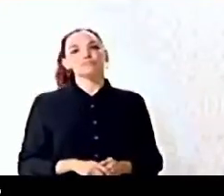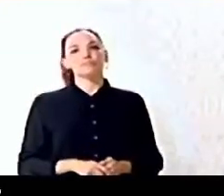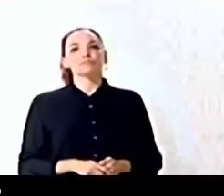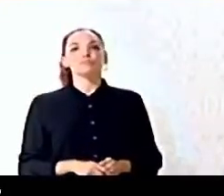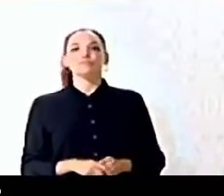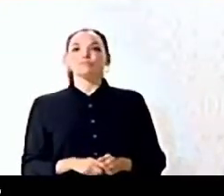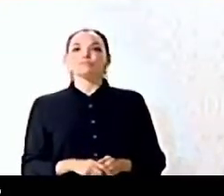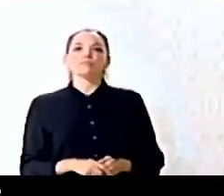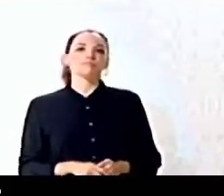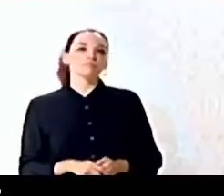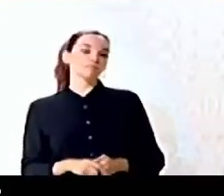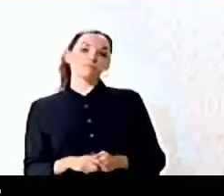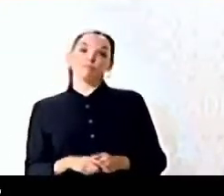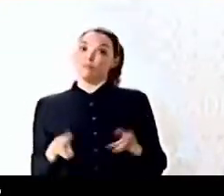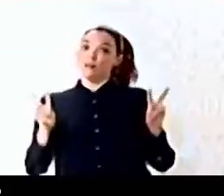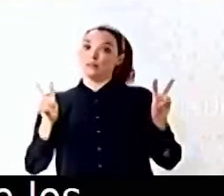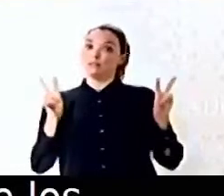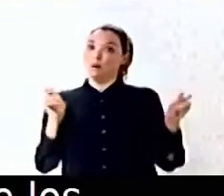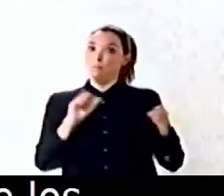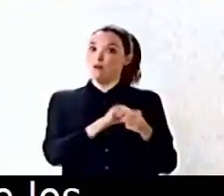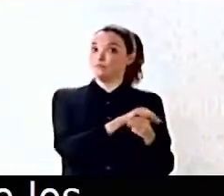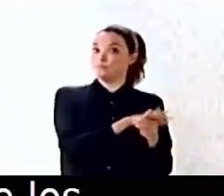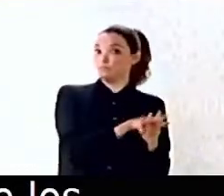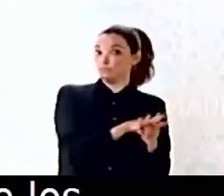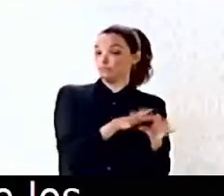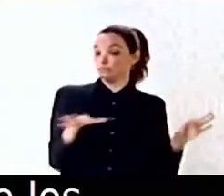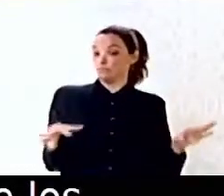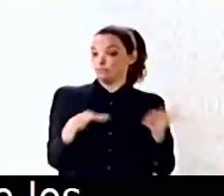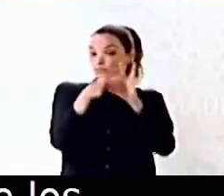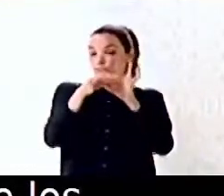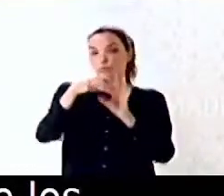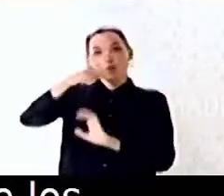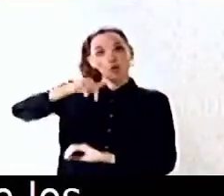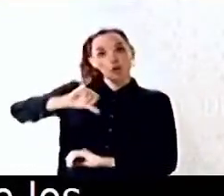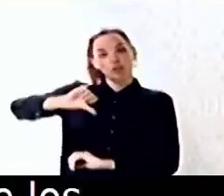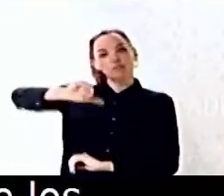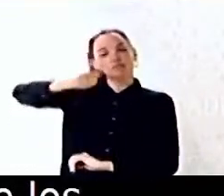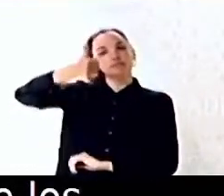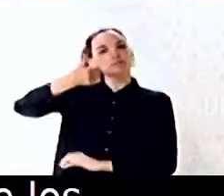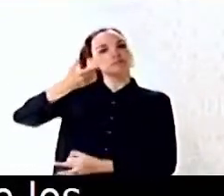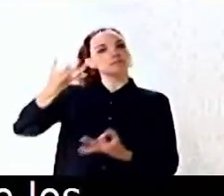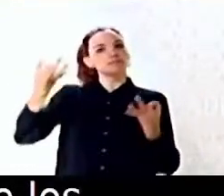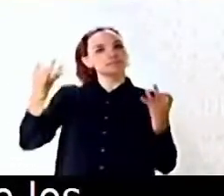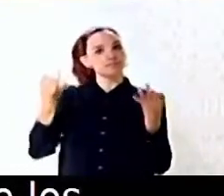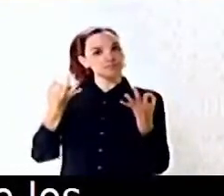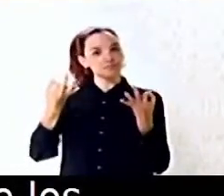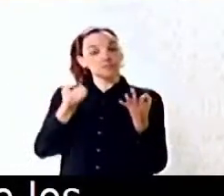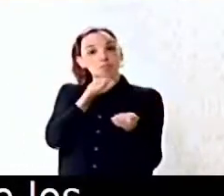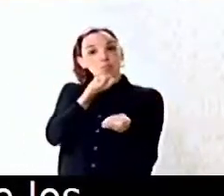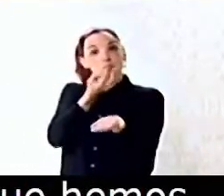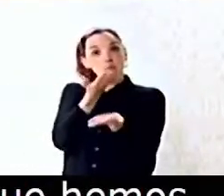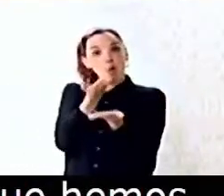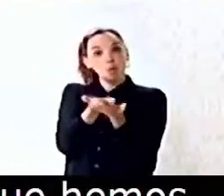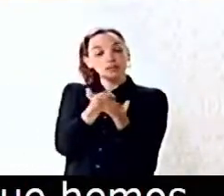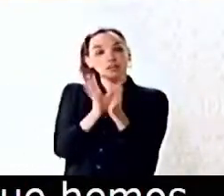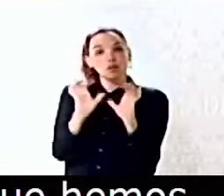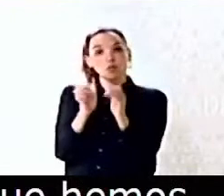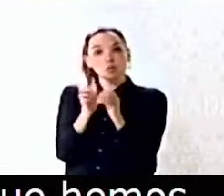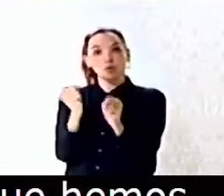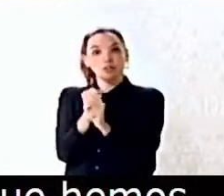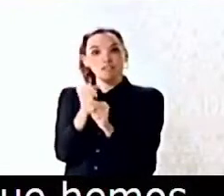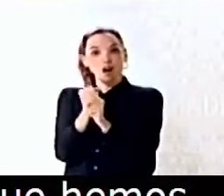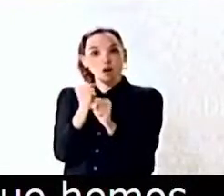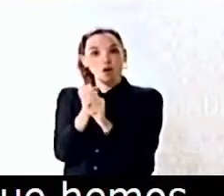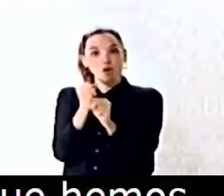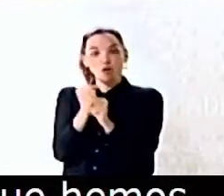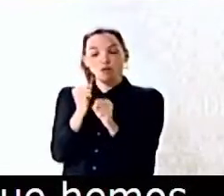Dicho esto, en materia de COVID, decirles que hoy hemos aprobado la propuesta del grupo de trabajo